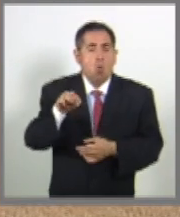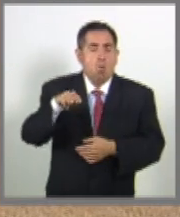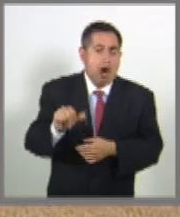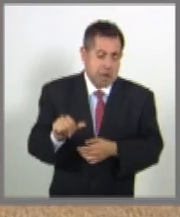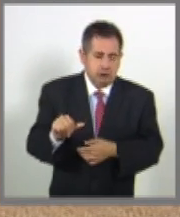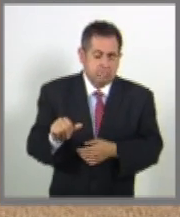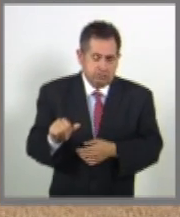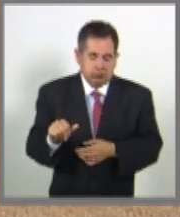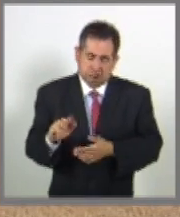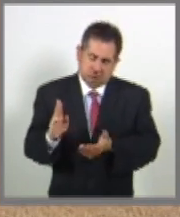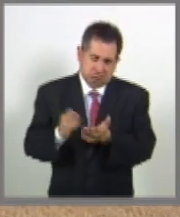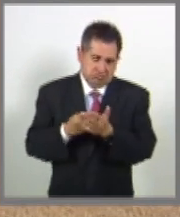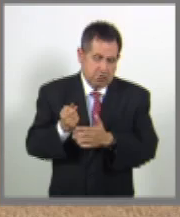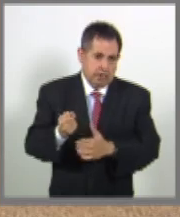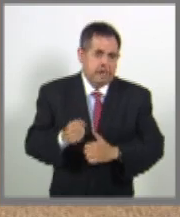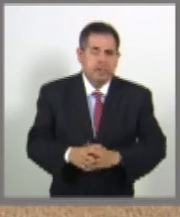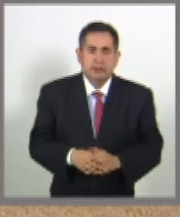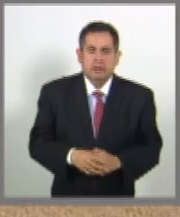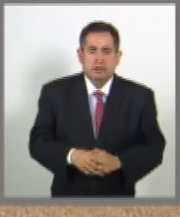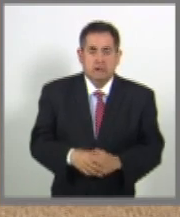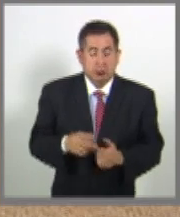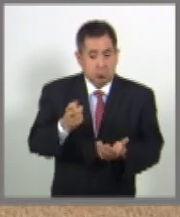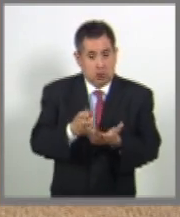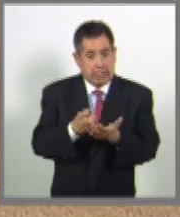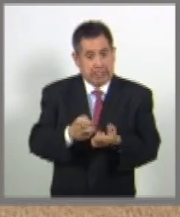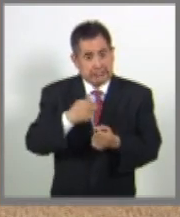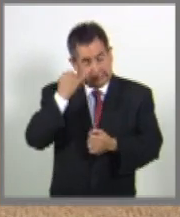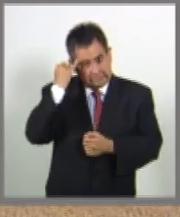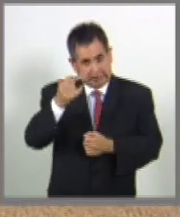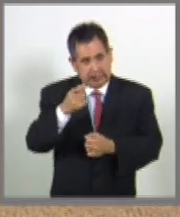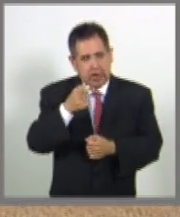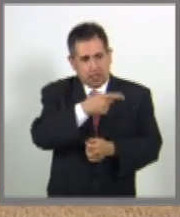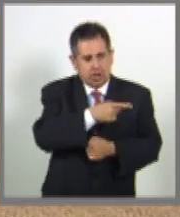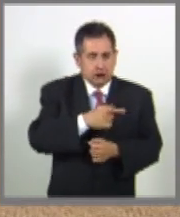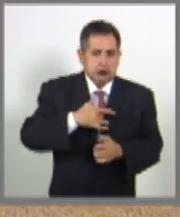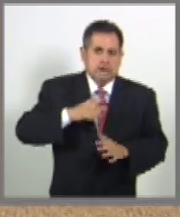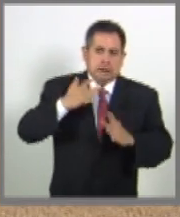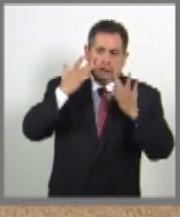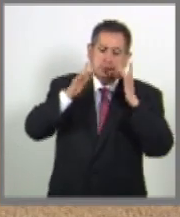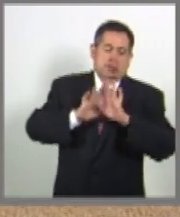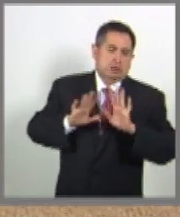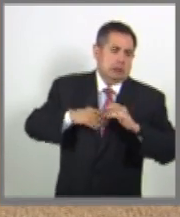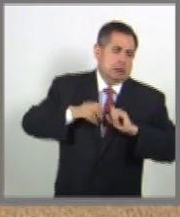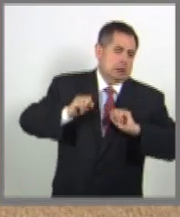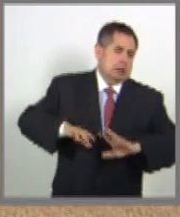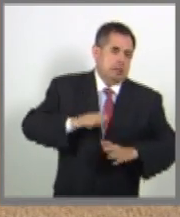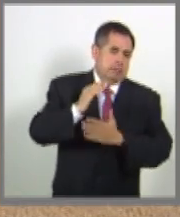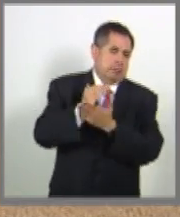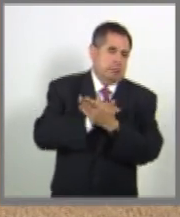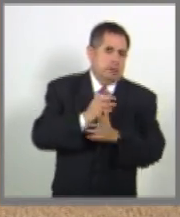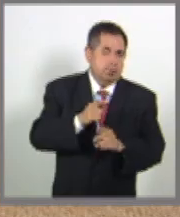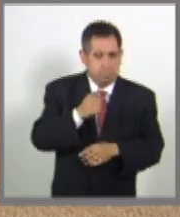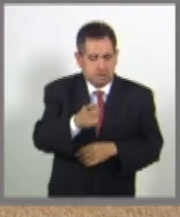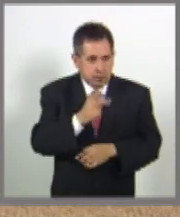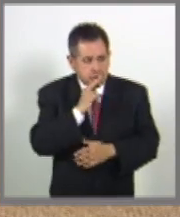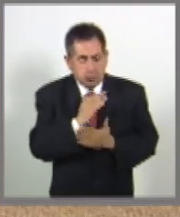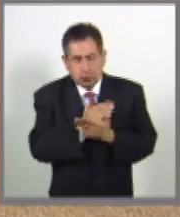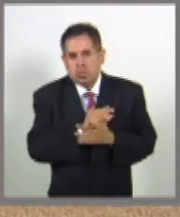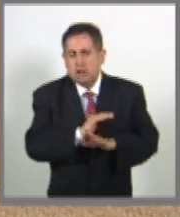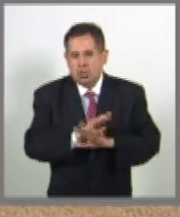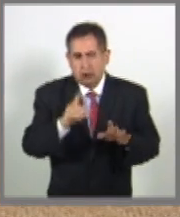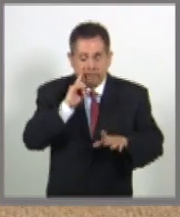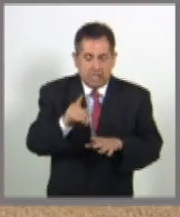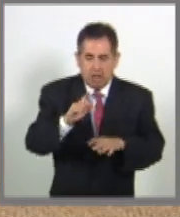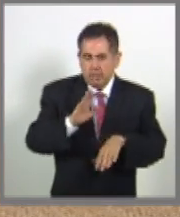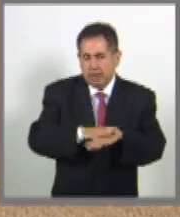de medida y actualización vigente. Con esto se busca disminuir la incidencia de dicho delito y actualizar